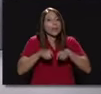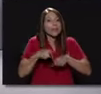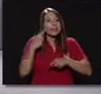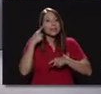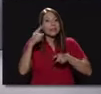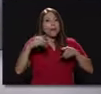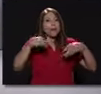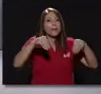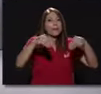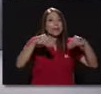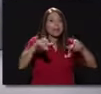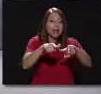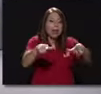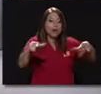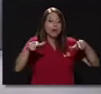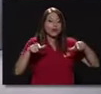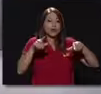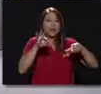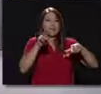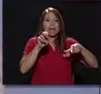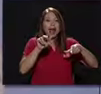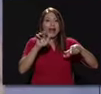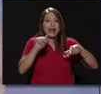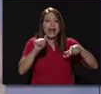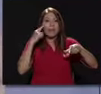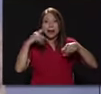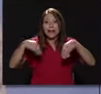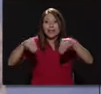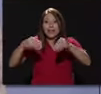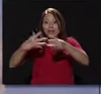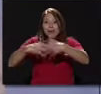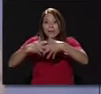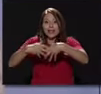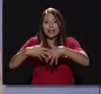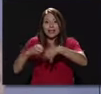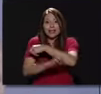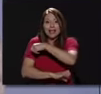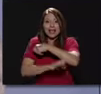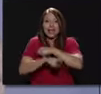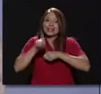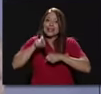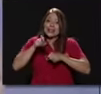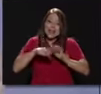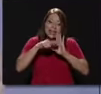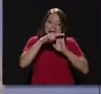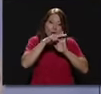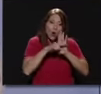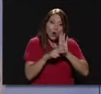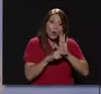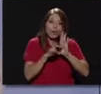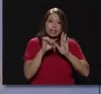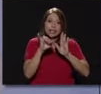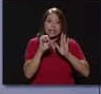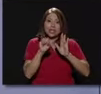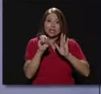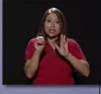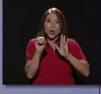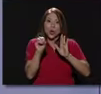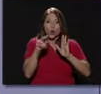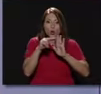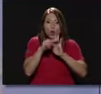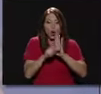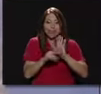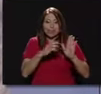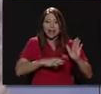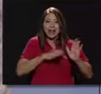ser proveedor, por ejemplo, de una zona franca o de una empresa extranjera, se requieren ciertas normas de ISO, por ejemplo, uh-huh, ciertas normas de